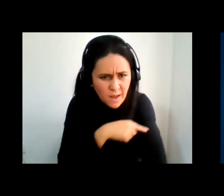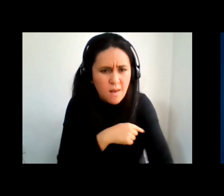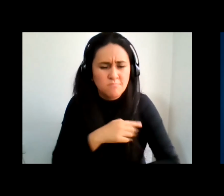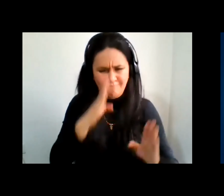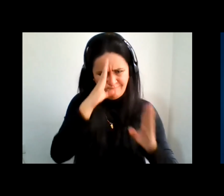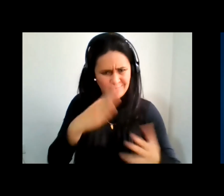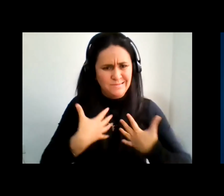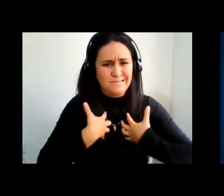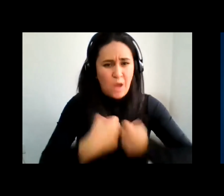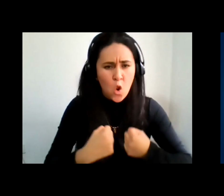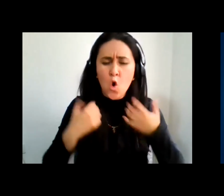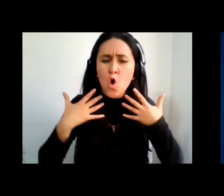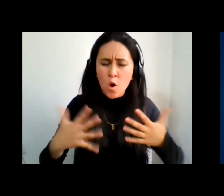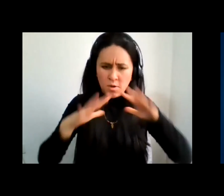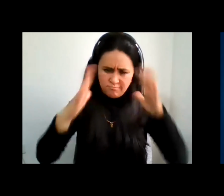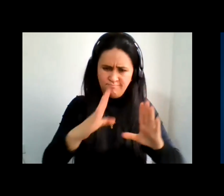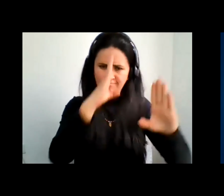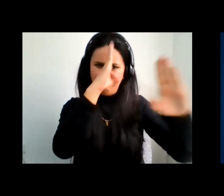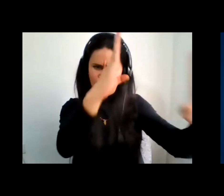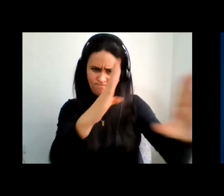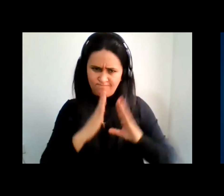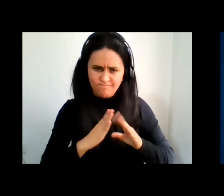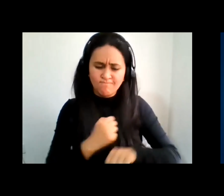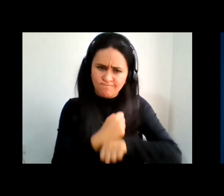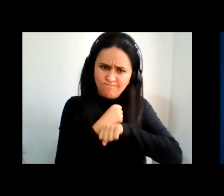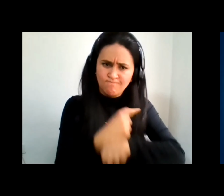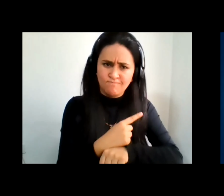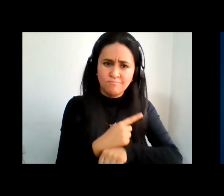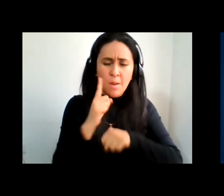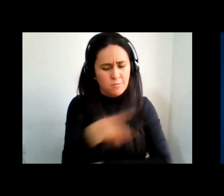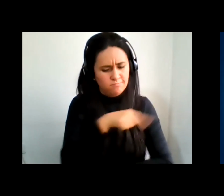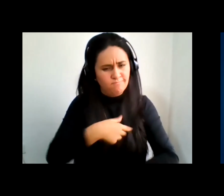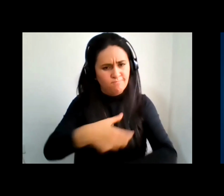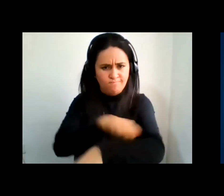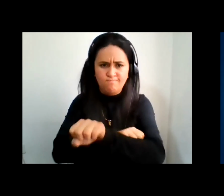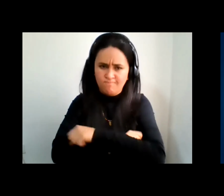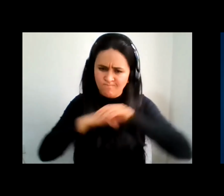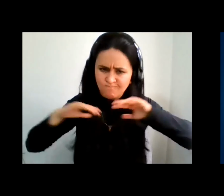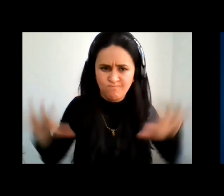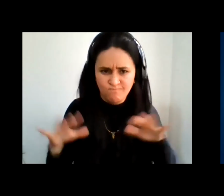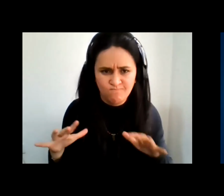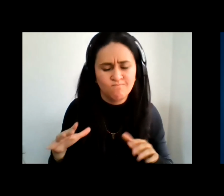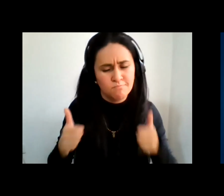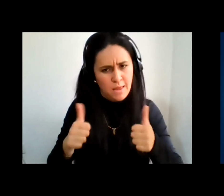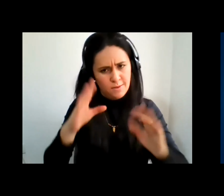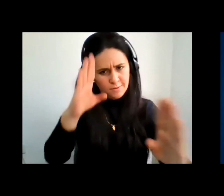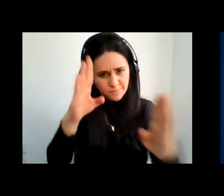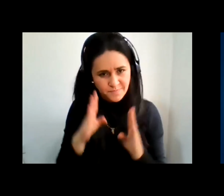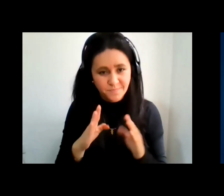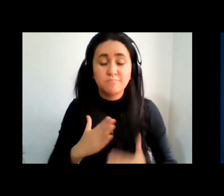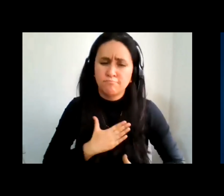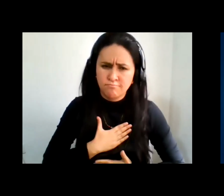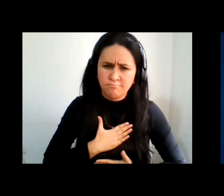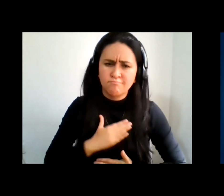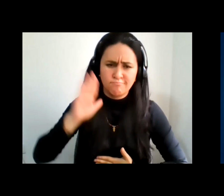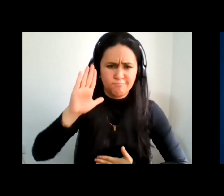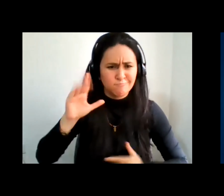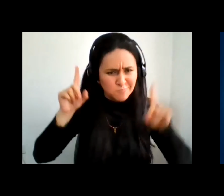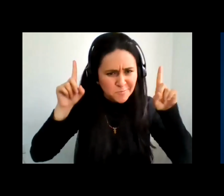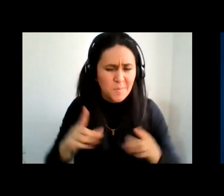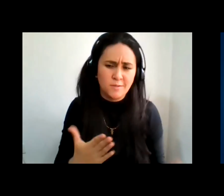por el acceso universal de salud al mismo tiempo que fortalecemos la resiliencia dentro de los sistemas sanitarios. Yo también quiero agradecer a